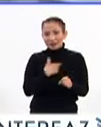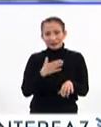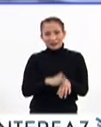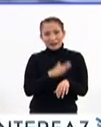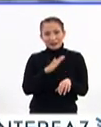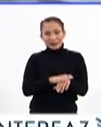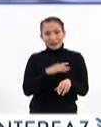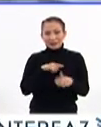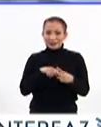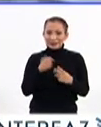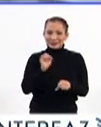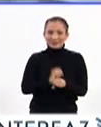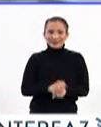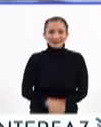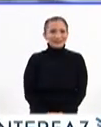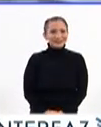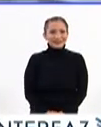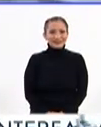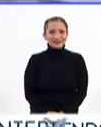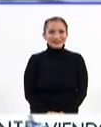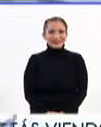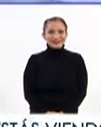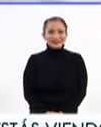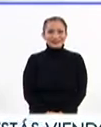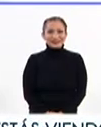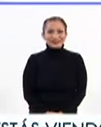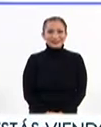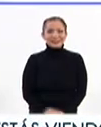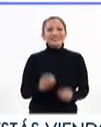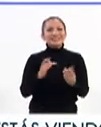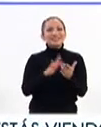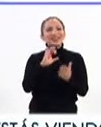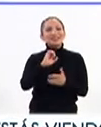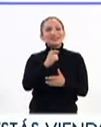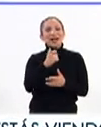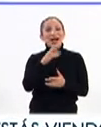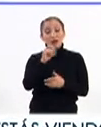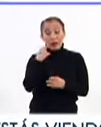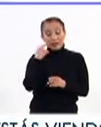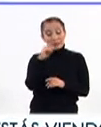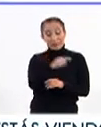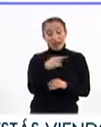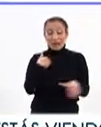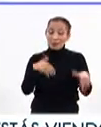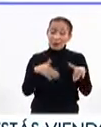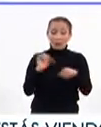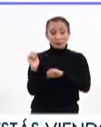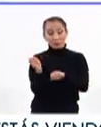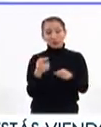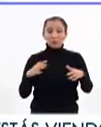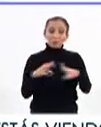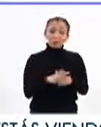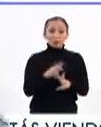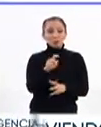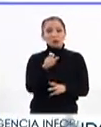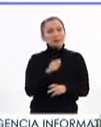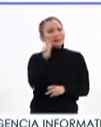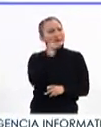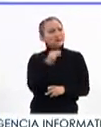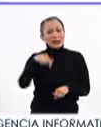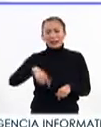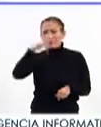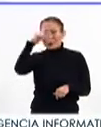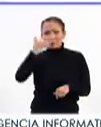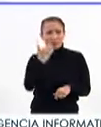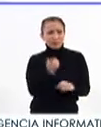Que tengan un excelente inicio de semana. Muchísimas gracias, Sharon. Pues ahí está, Ana Cristina, caminata, béisbol y boxeo. Siempre hemos tenido en